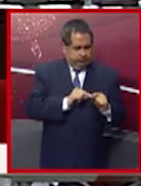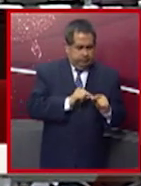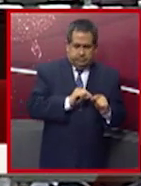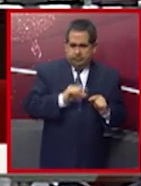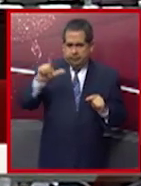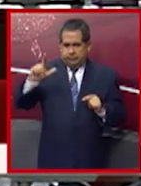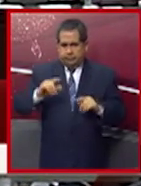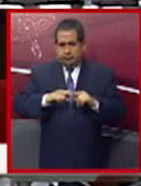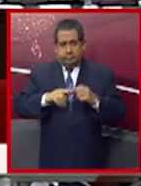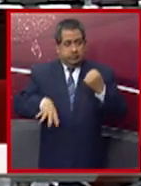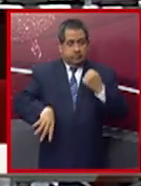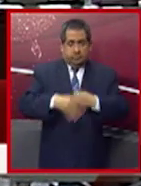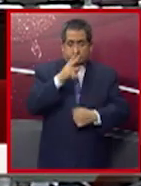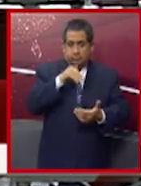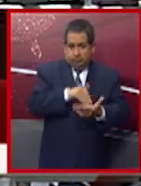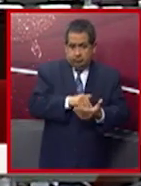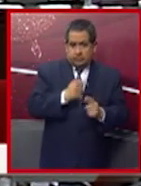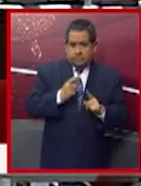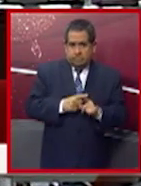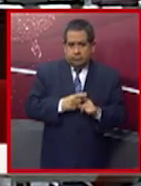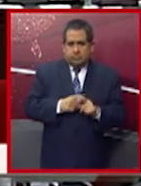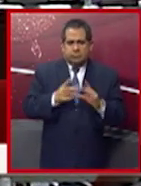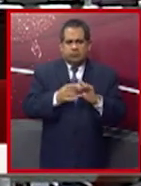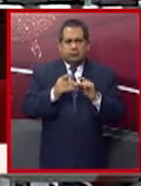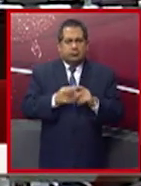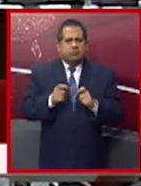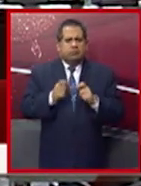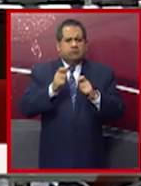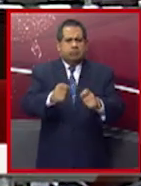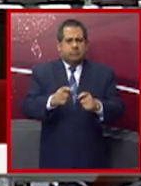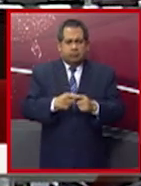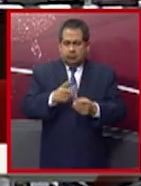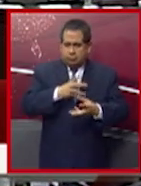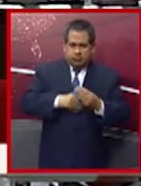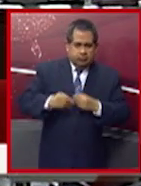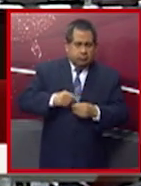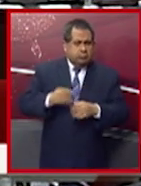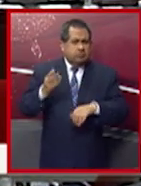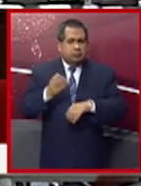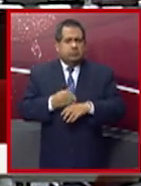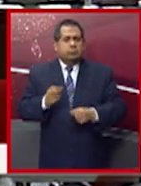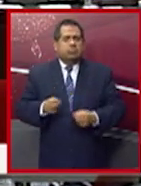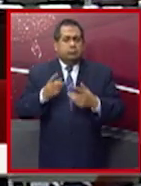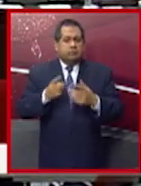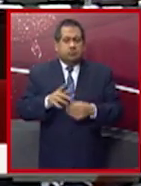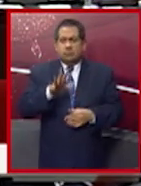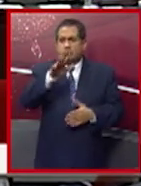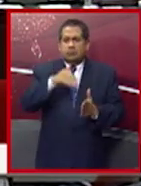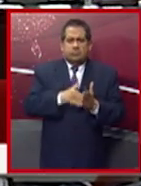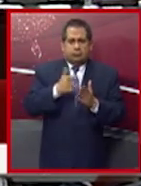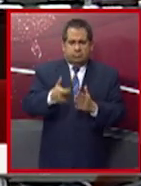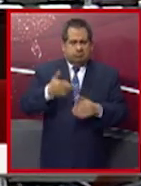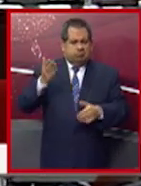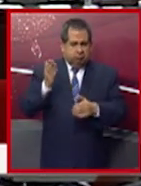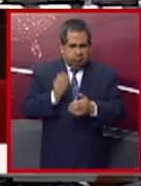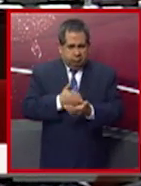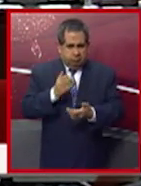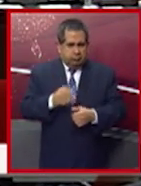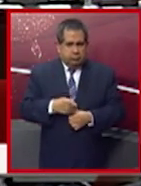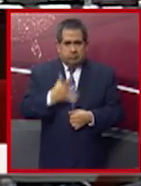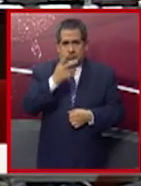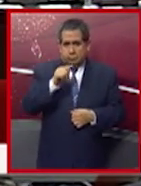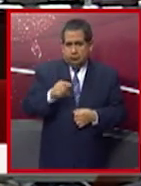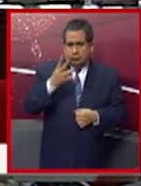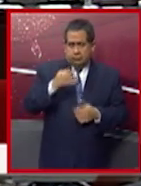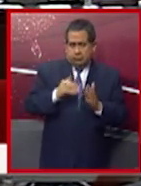de 14,000 pesos, estamos elevándolo con esta reforma, con este decreto, a casi 5 millones de pesos, 5.4